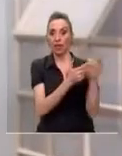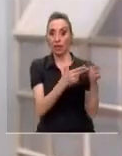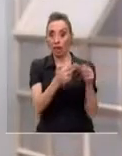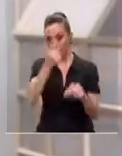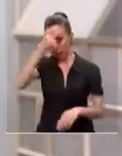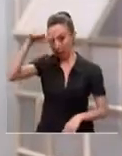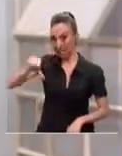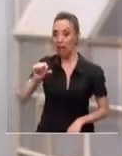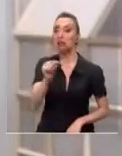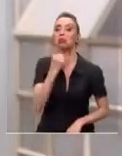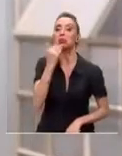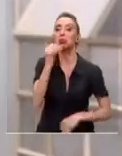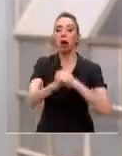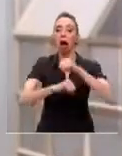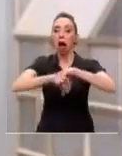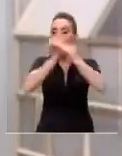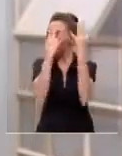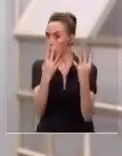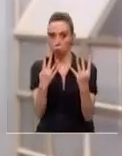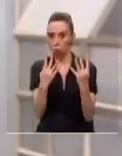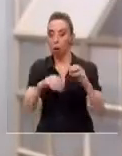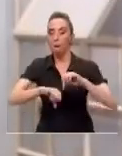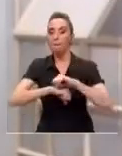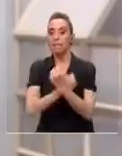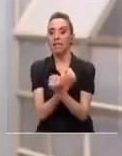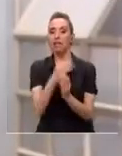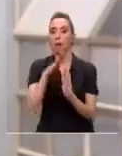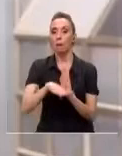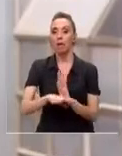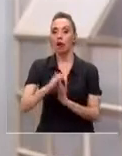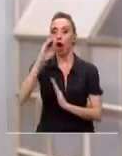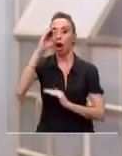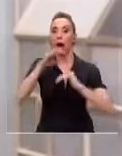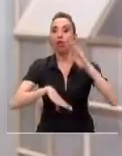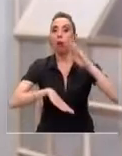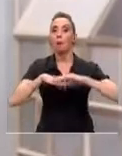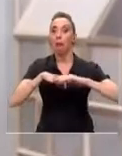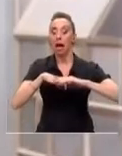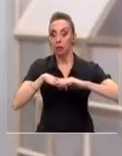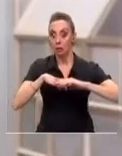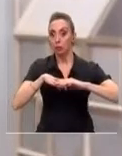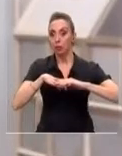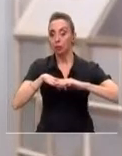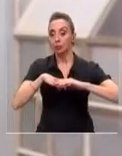son bajas. Ya estamos hablando de presidio menor en su grado máximo.